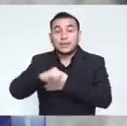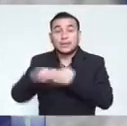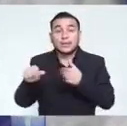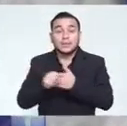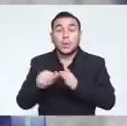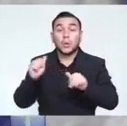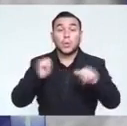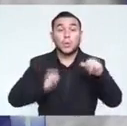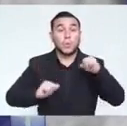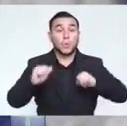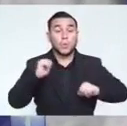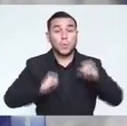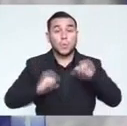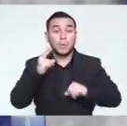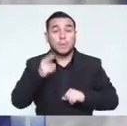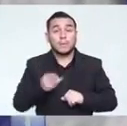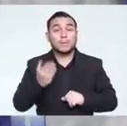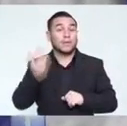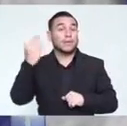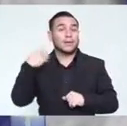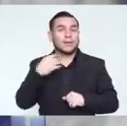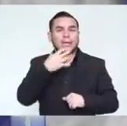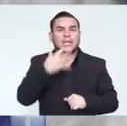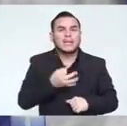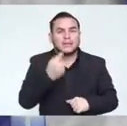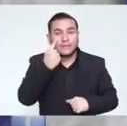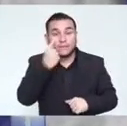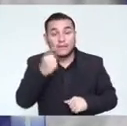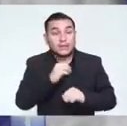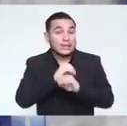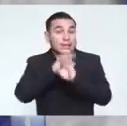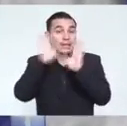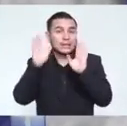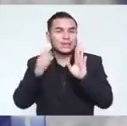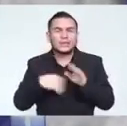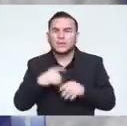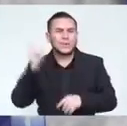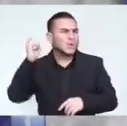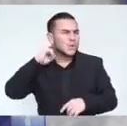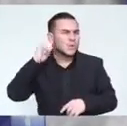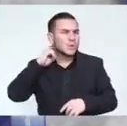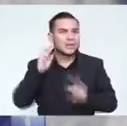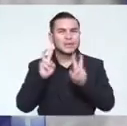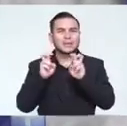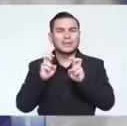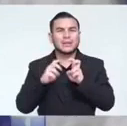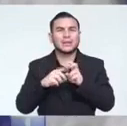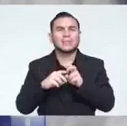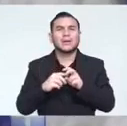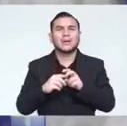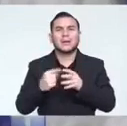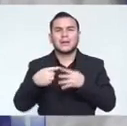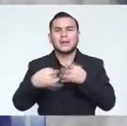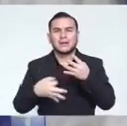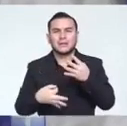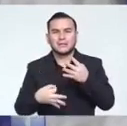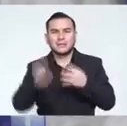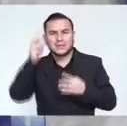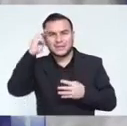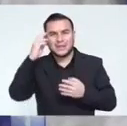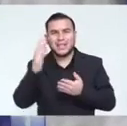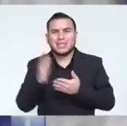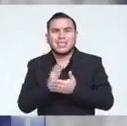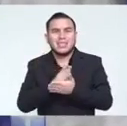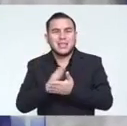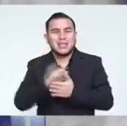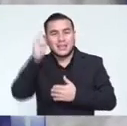show que montaron la vez pasada y que se dejen de excusas con el tema de legislar. Ahí no se está legislando, ahí